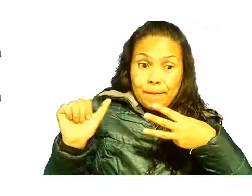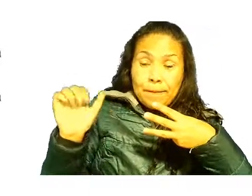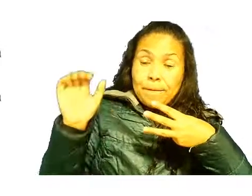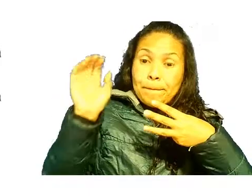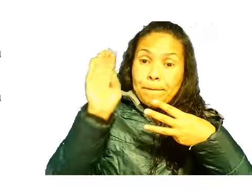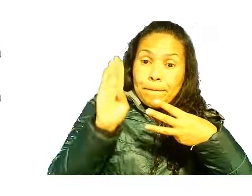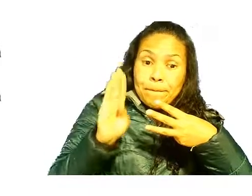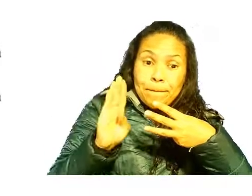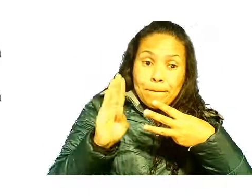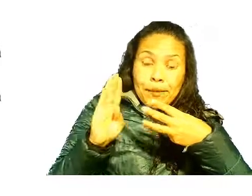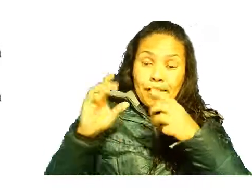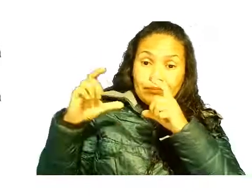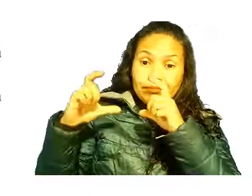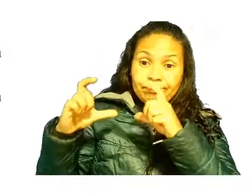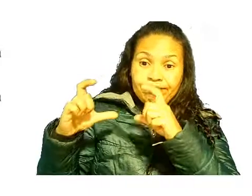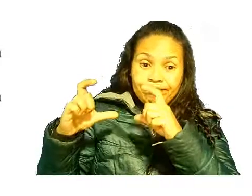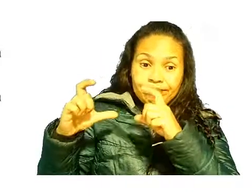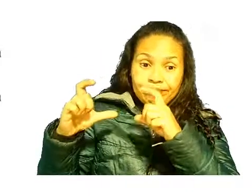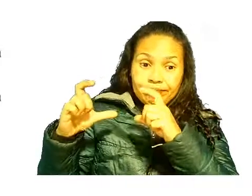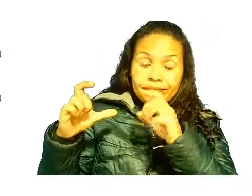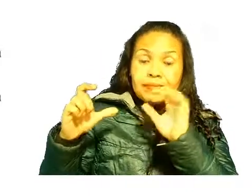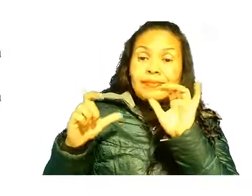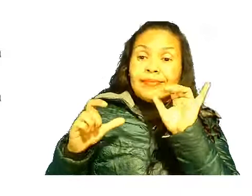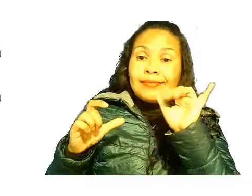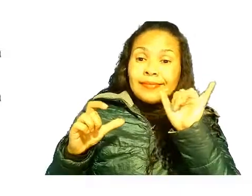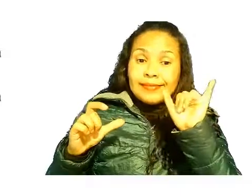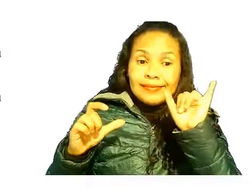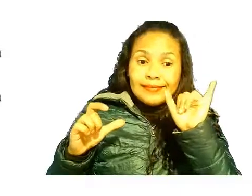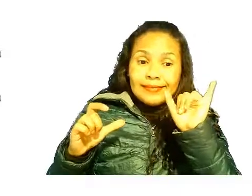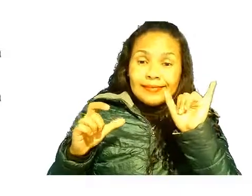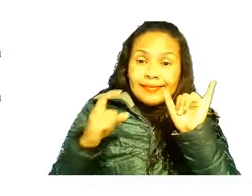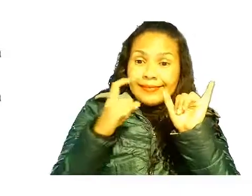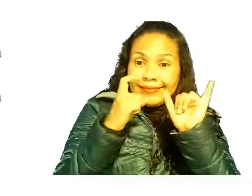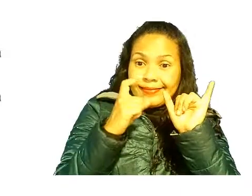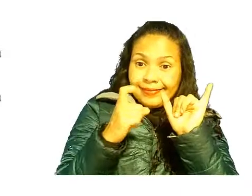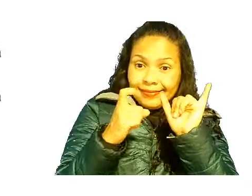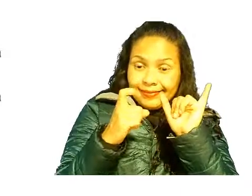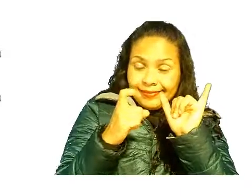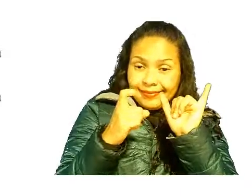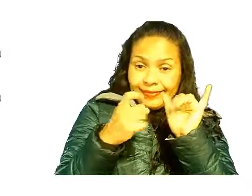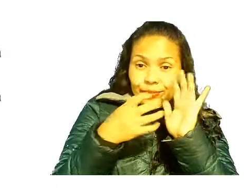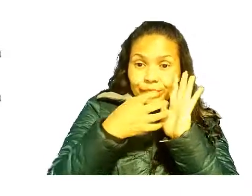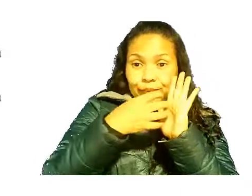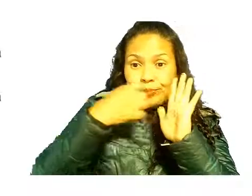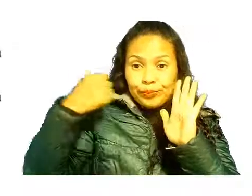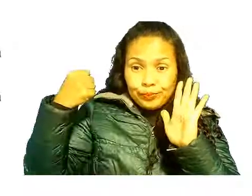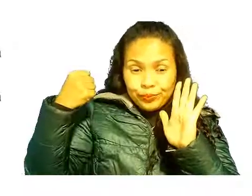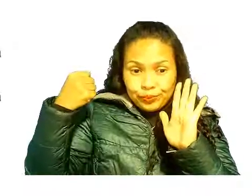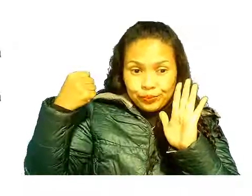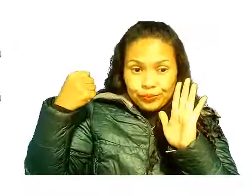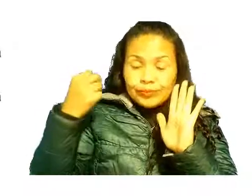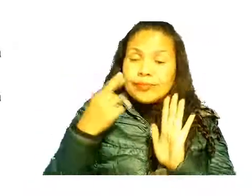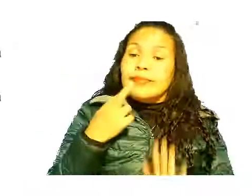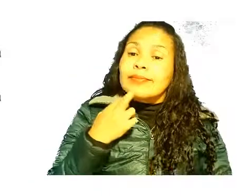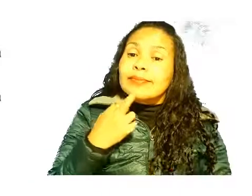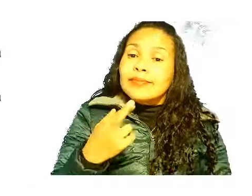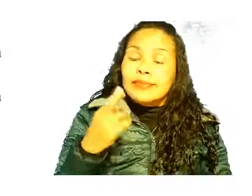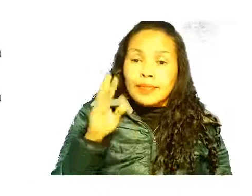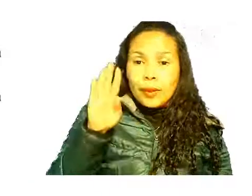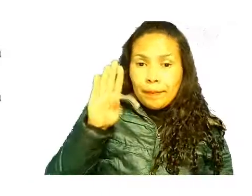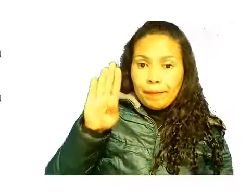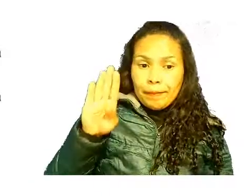el factor común que es X menos Y, se cancelarían y nos quedaría B solamente. Por último,